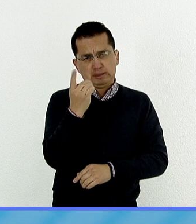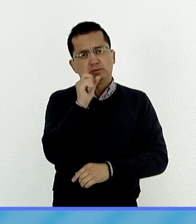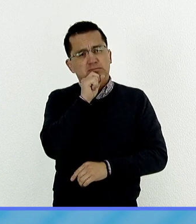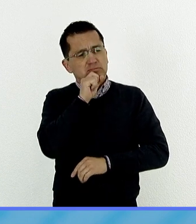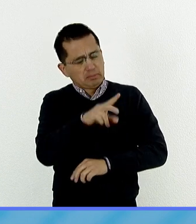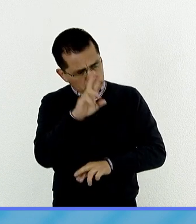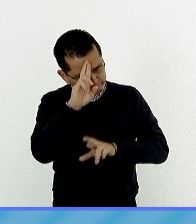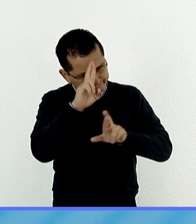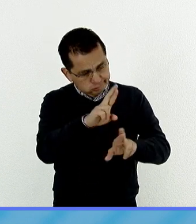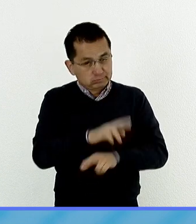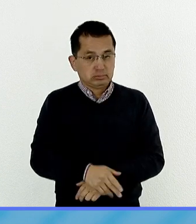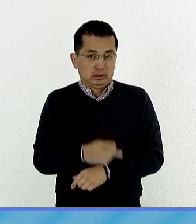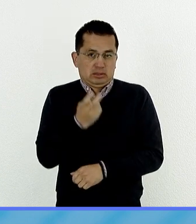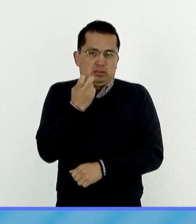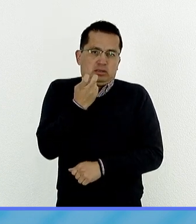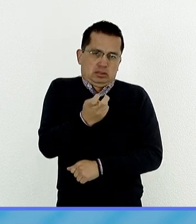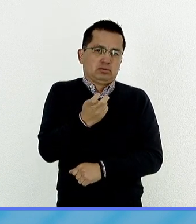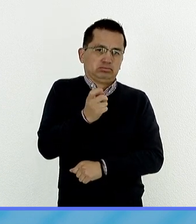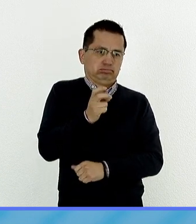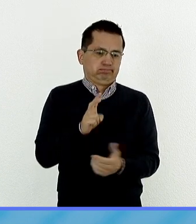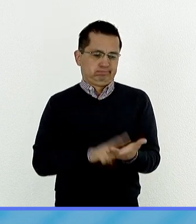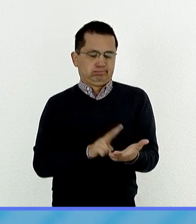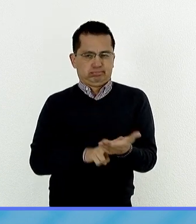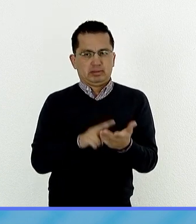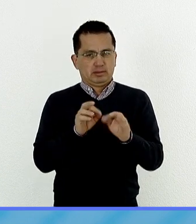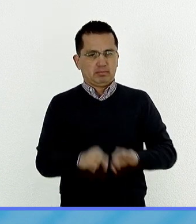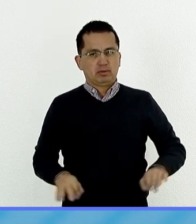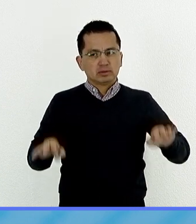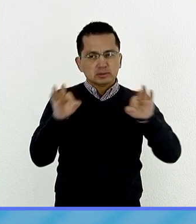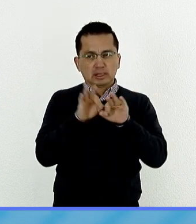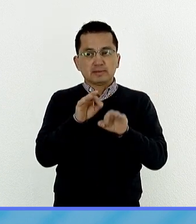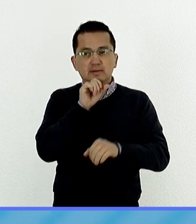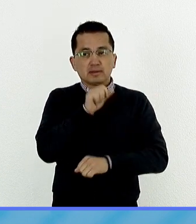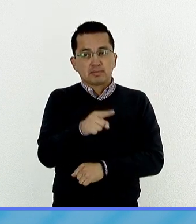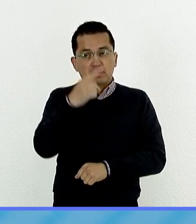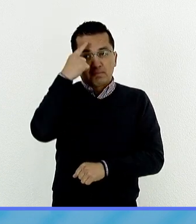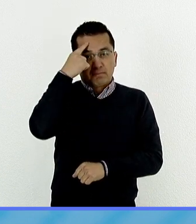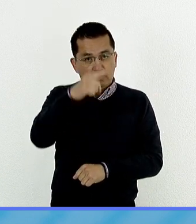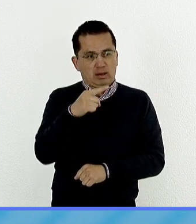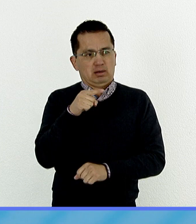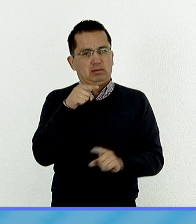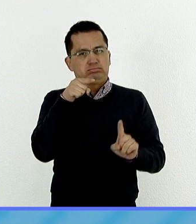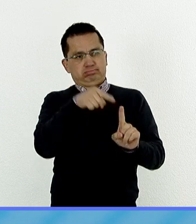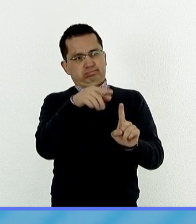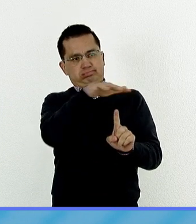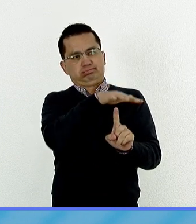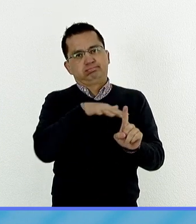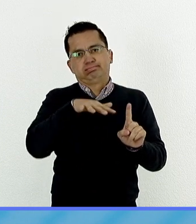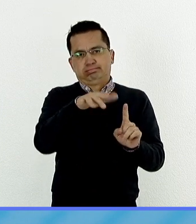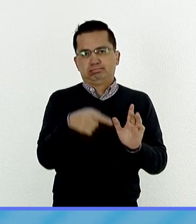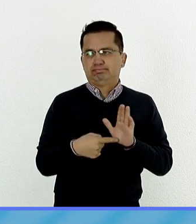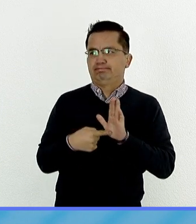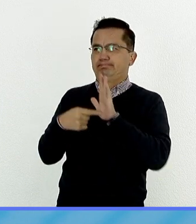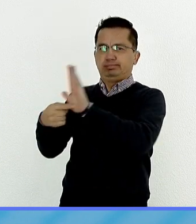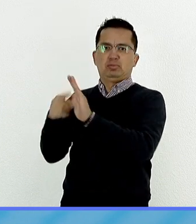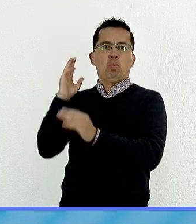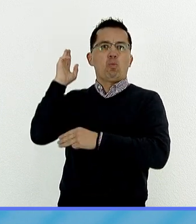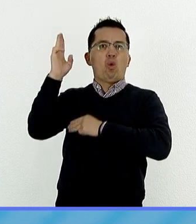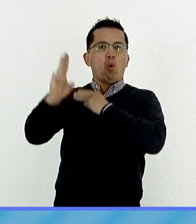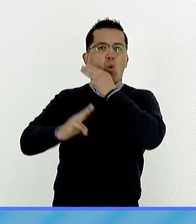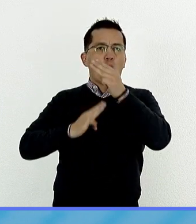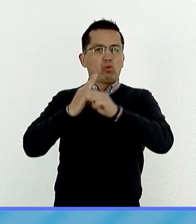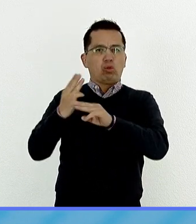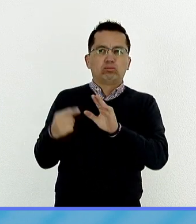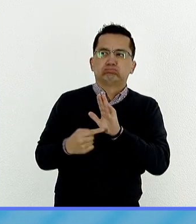y esto también pues les da un lugar realmente importante a nivel del mundo a los jóvenes